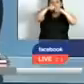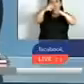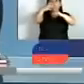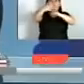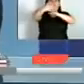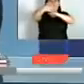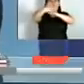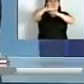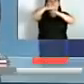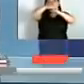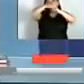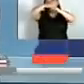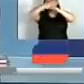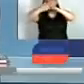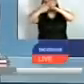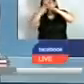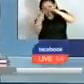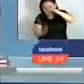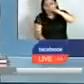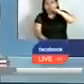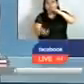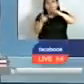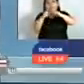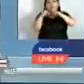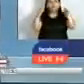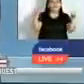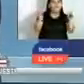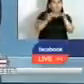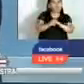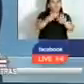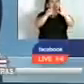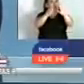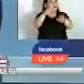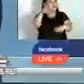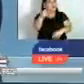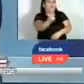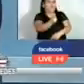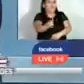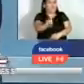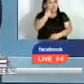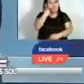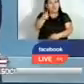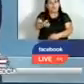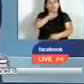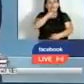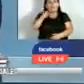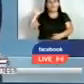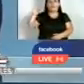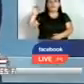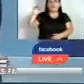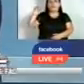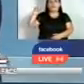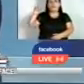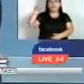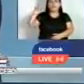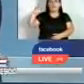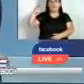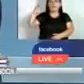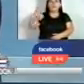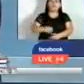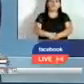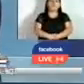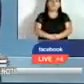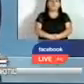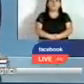dio durante una asamblea en la que participaban unas 60 personas. Con el reporte, el periodista Federico Canacho. Adelante.